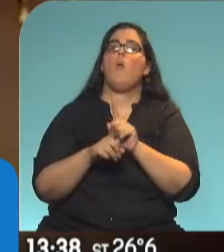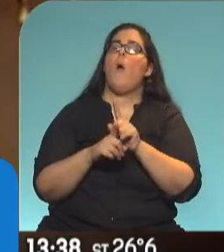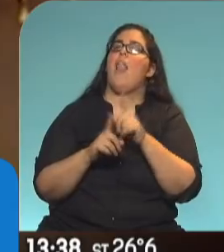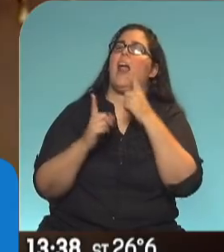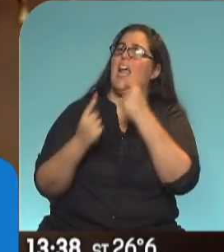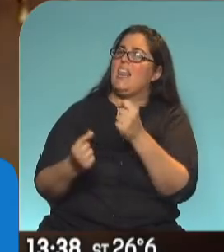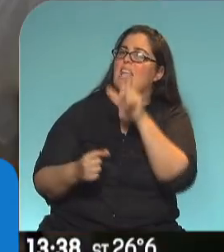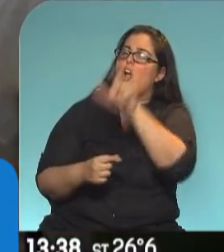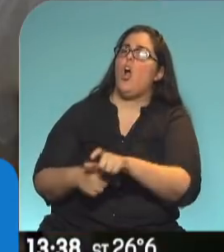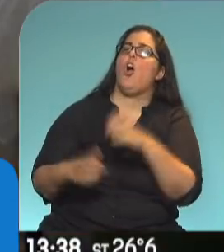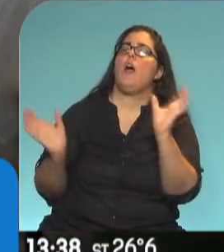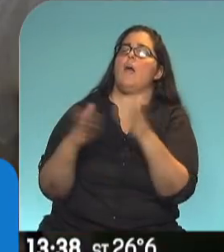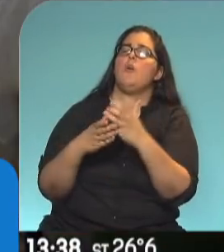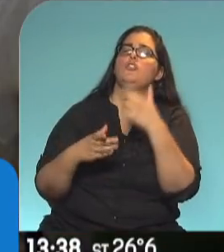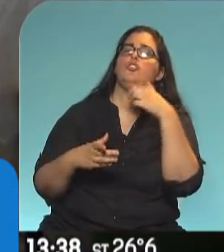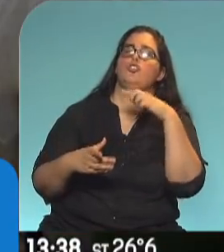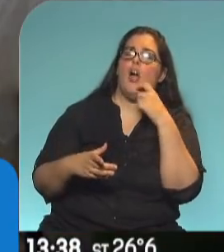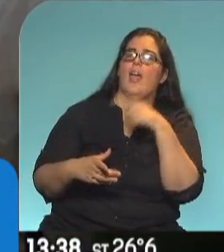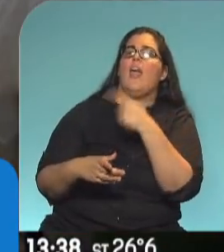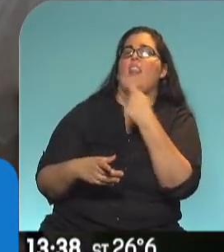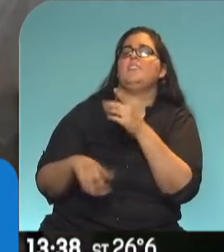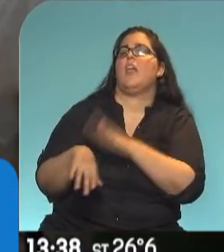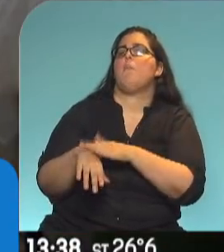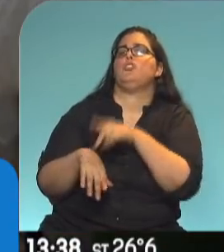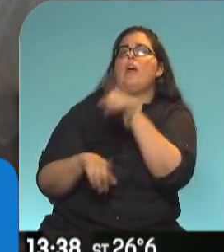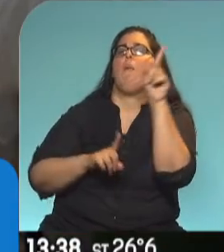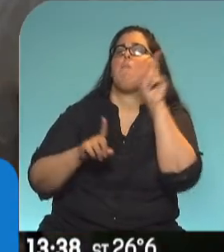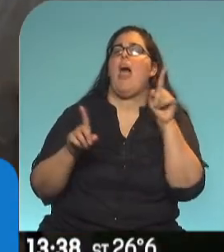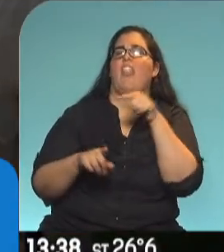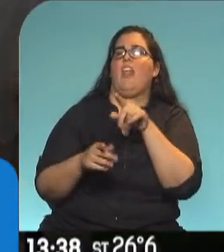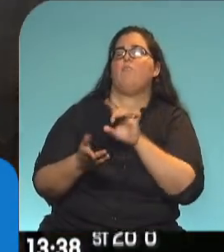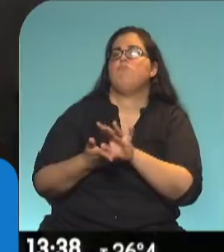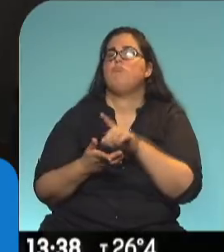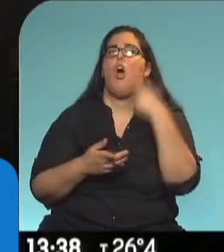y lo responsabilizó de abandonar Madrid y otras regiones del país.